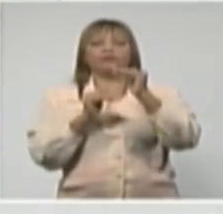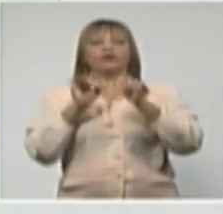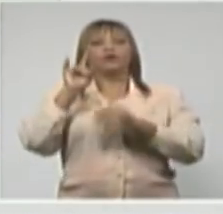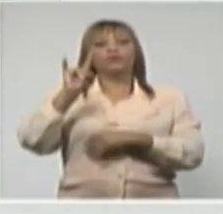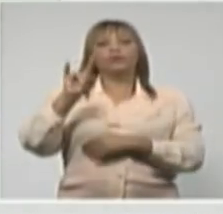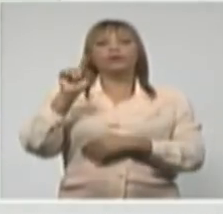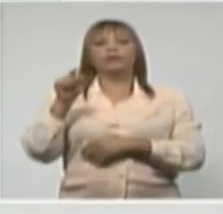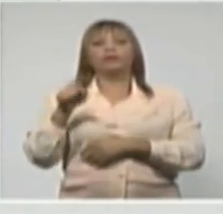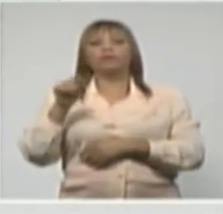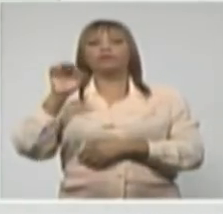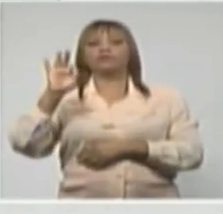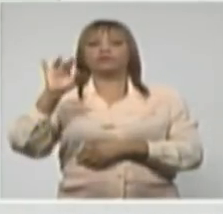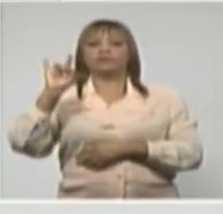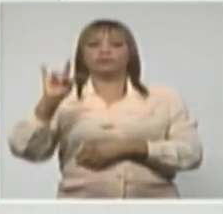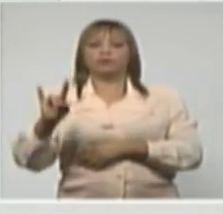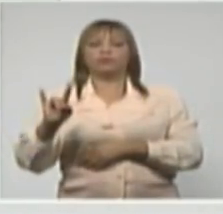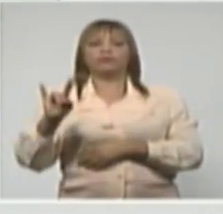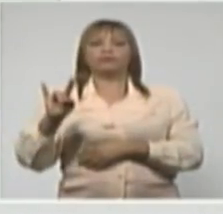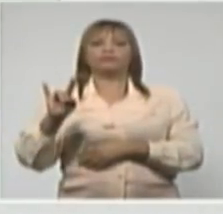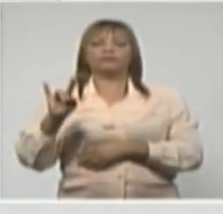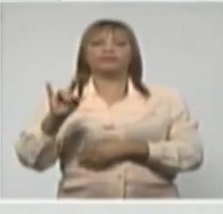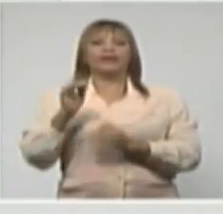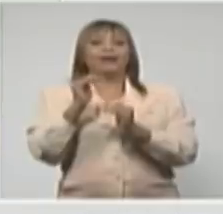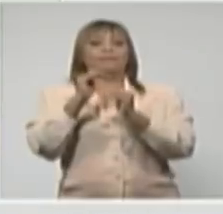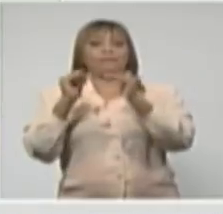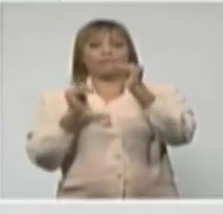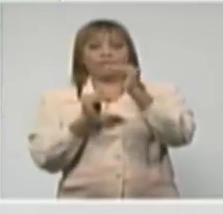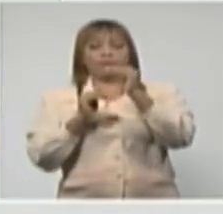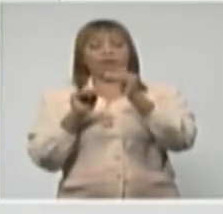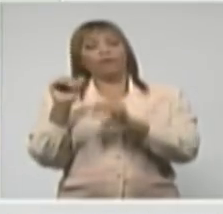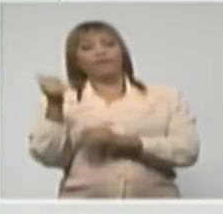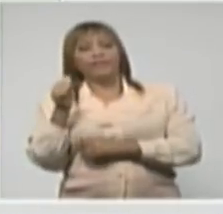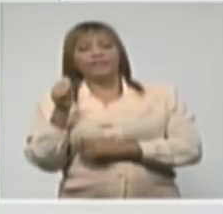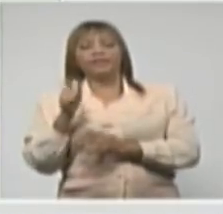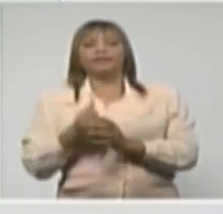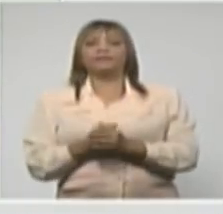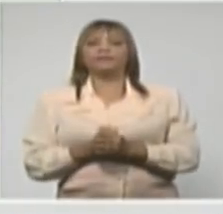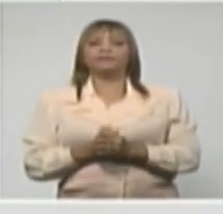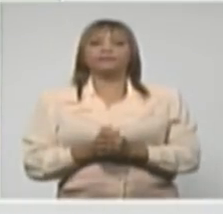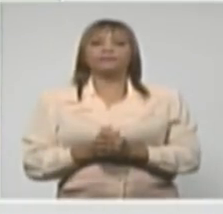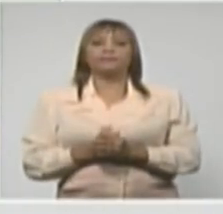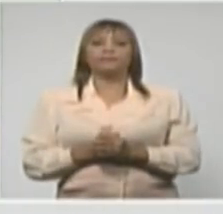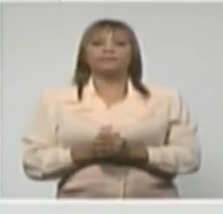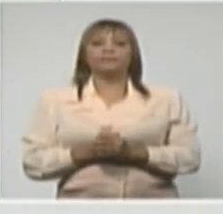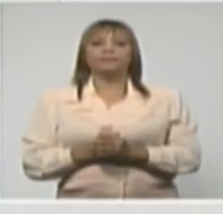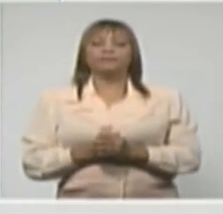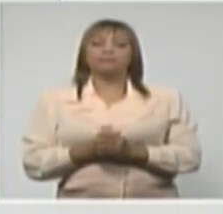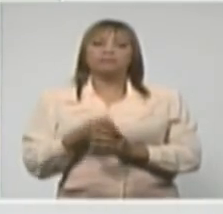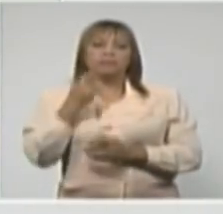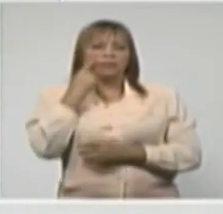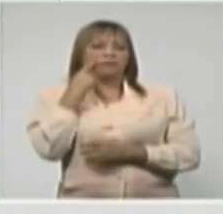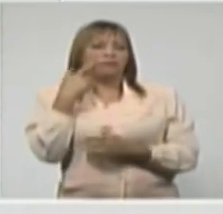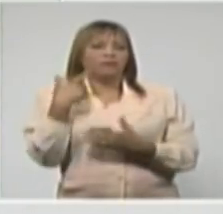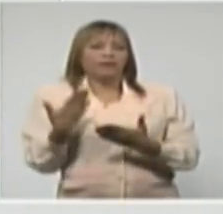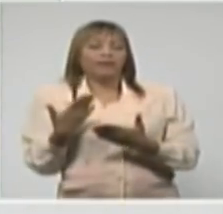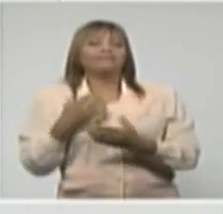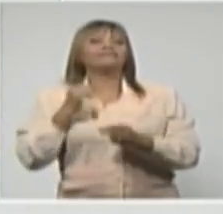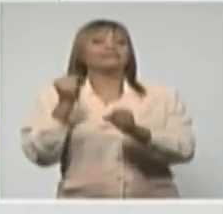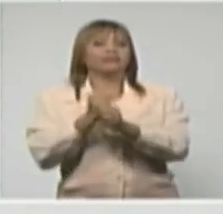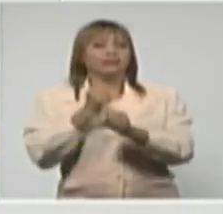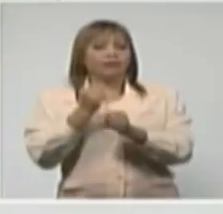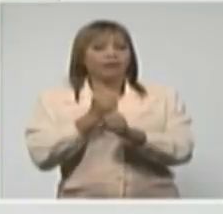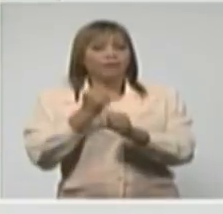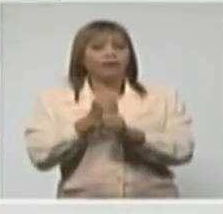9,84, ya por debajo de 10, que demuestra que se está trabajando por el